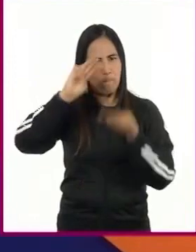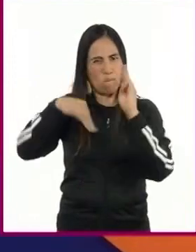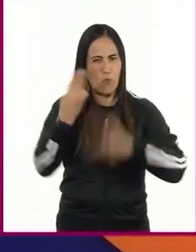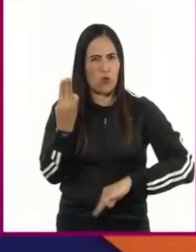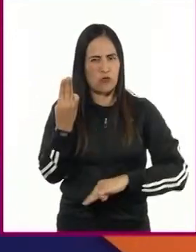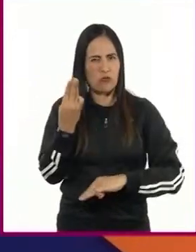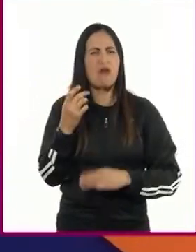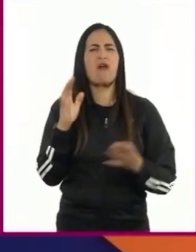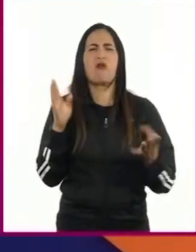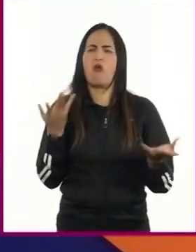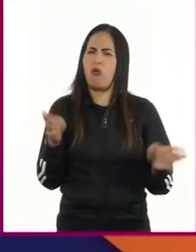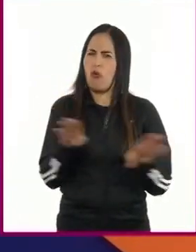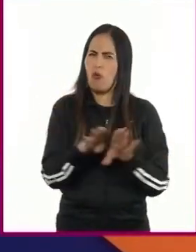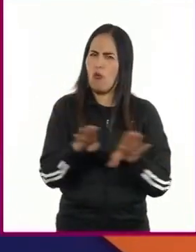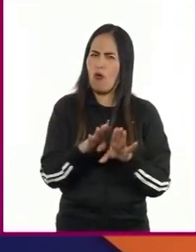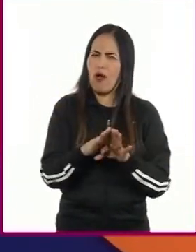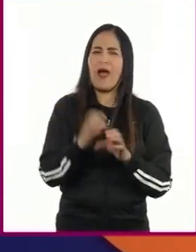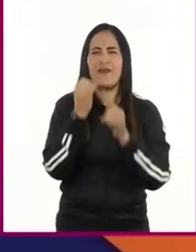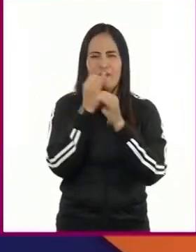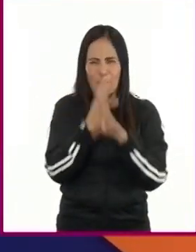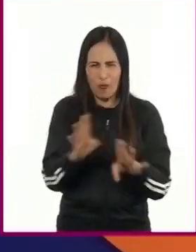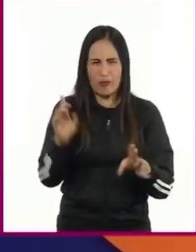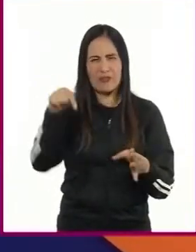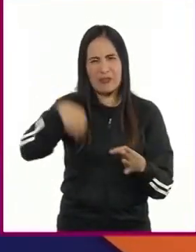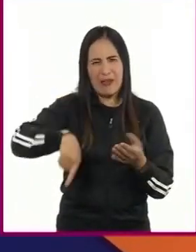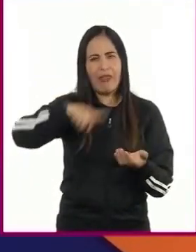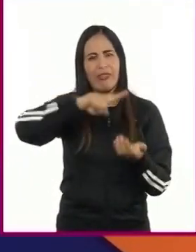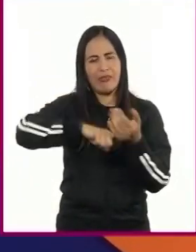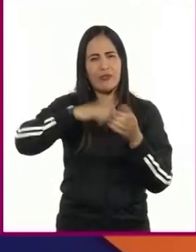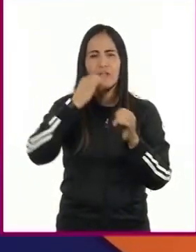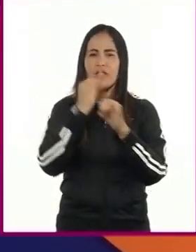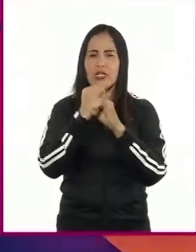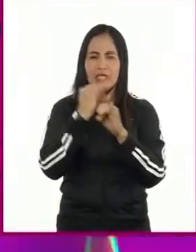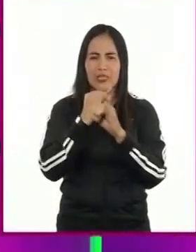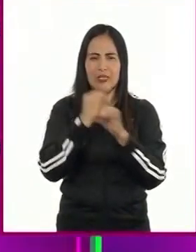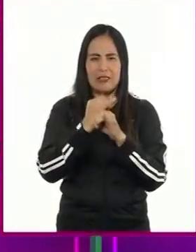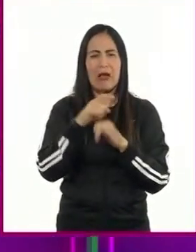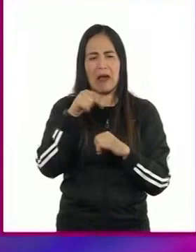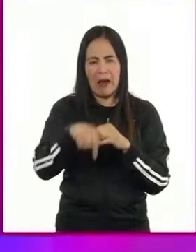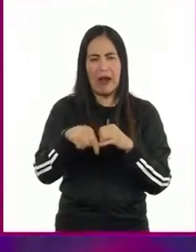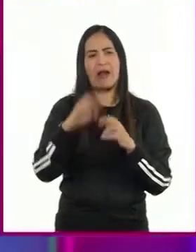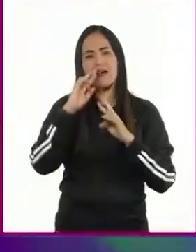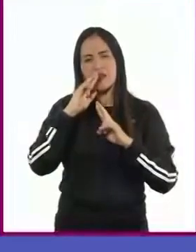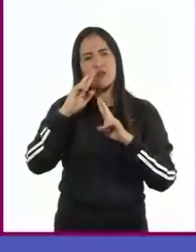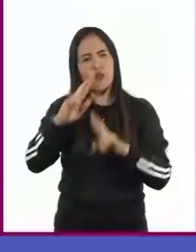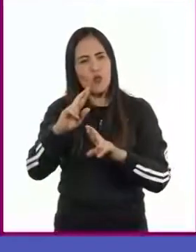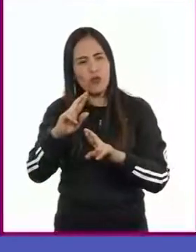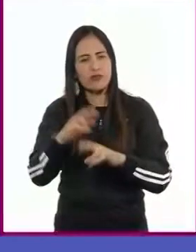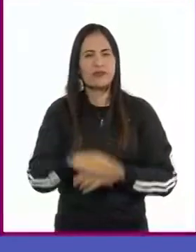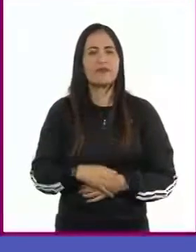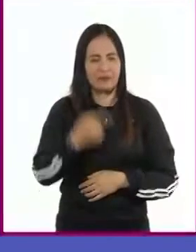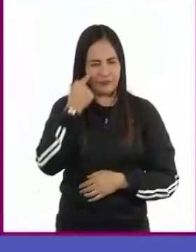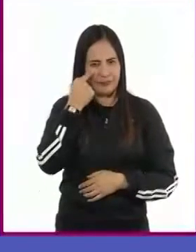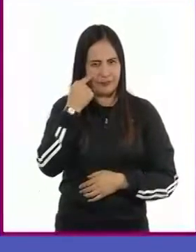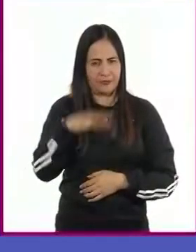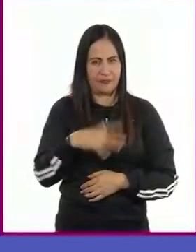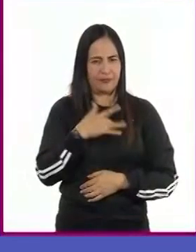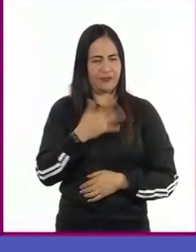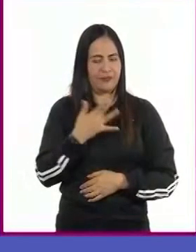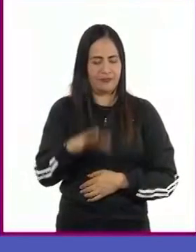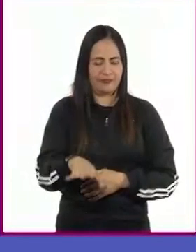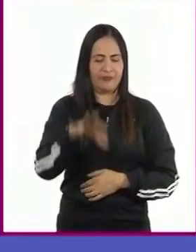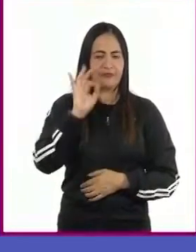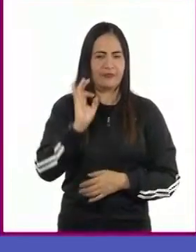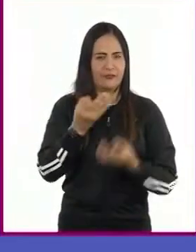apoyé en información que seleccioné en Internet y me permitirá abordar este punto. Les comparto aquella que consideré. Es